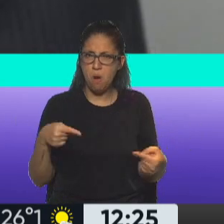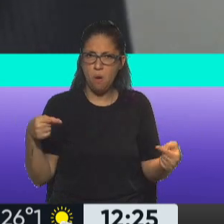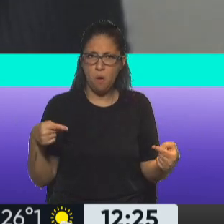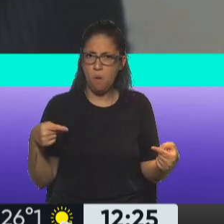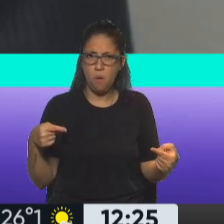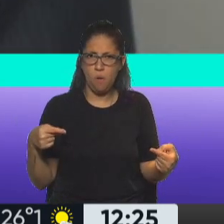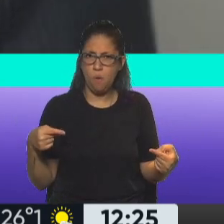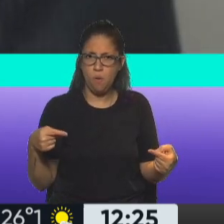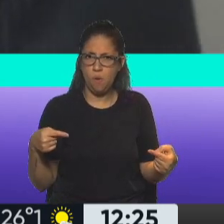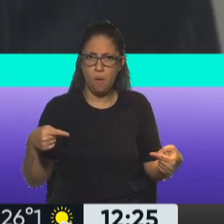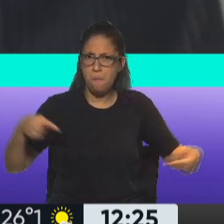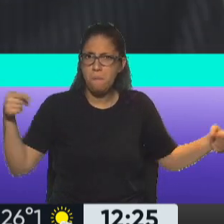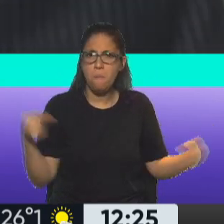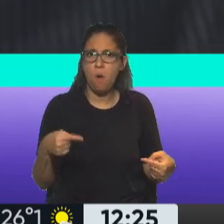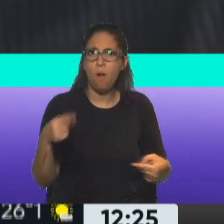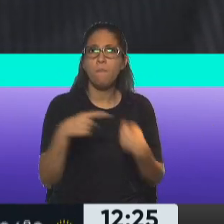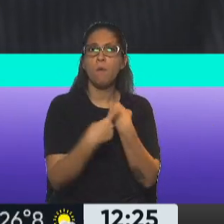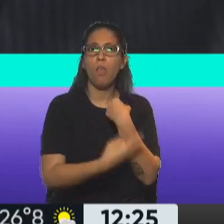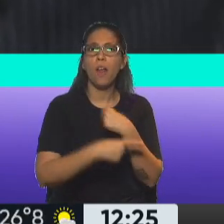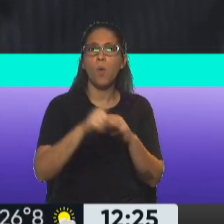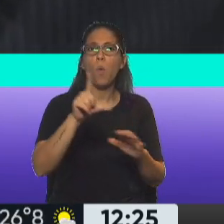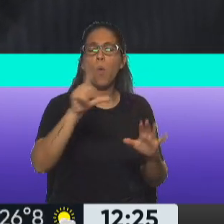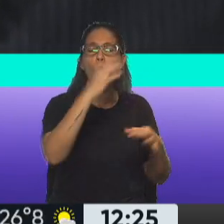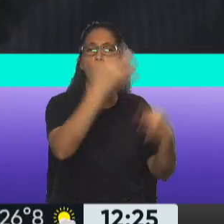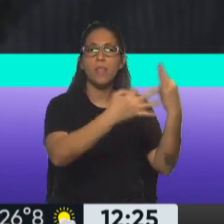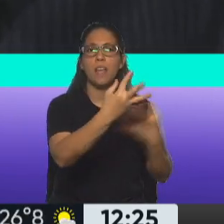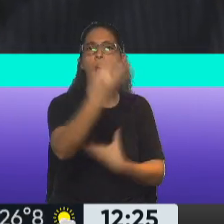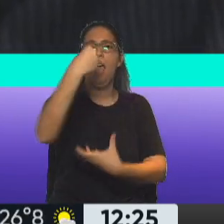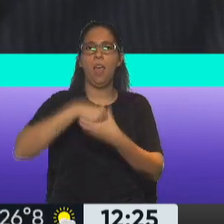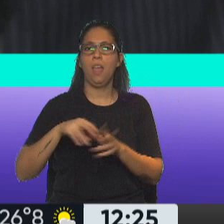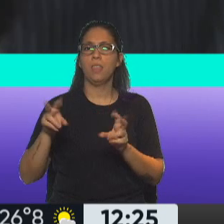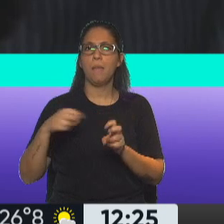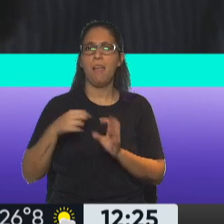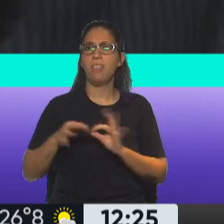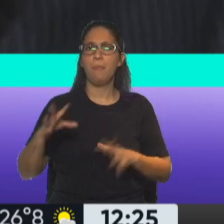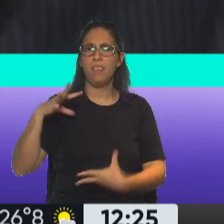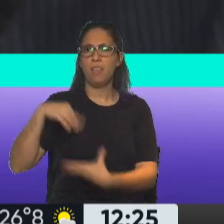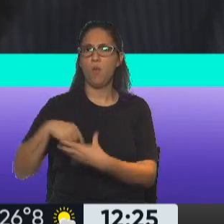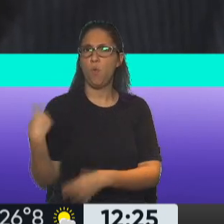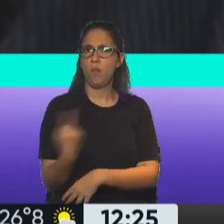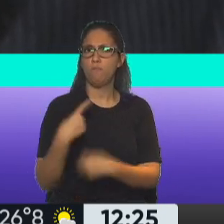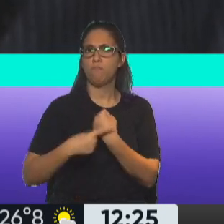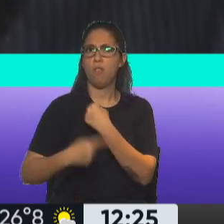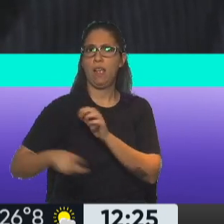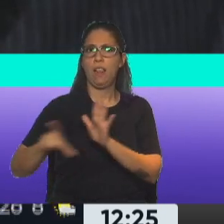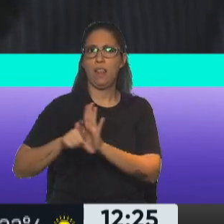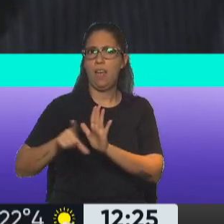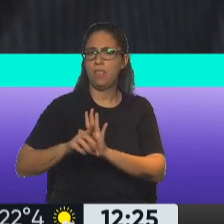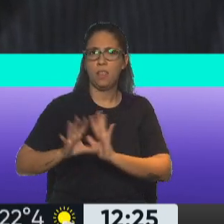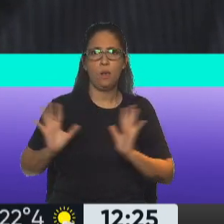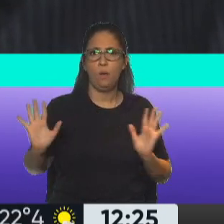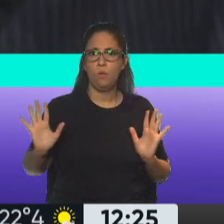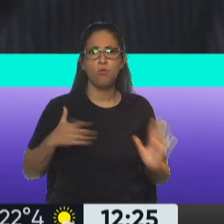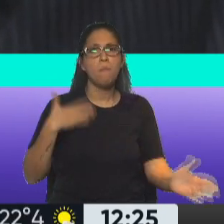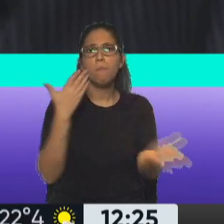pero además es absolutamente inapropiado que el Poder Judicial se entrometa en nuestra independencia como Poder Legislativo. Le